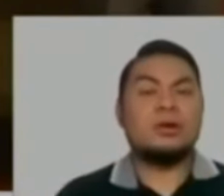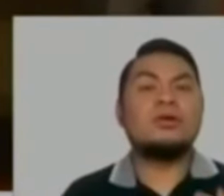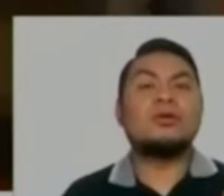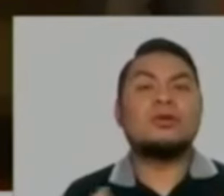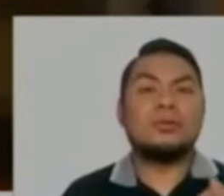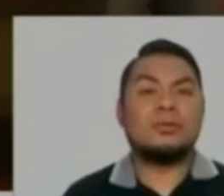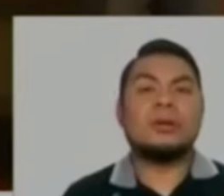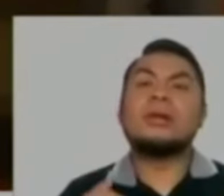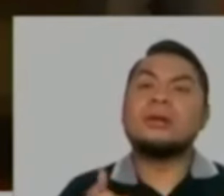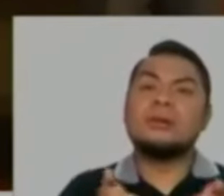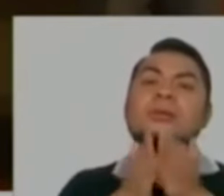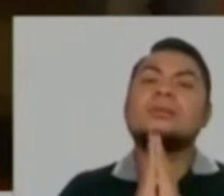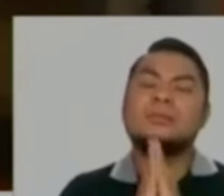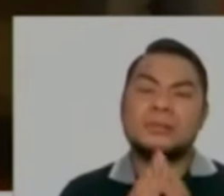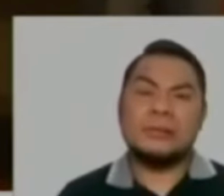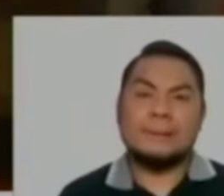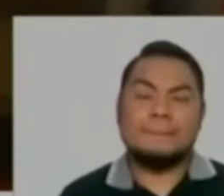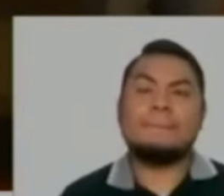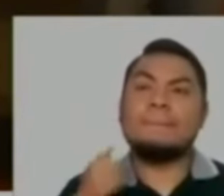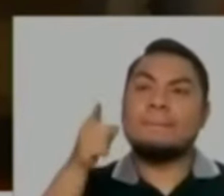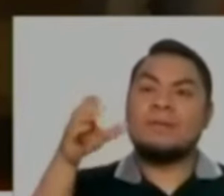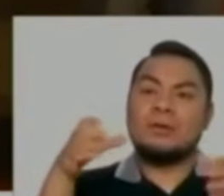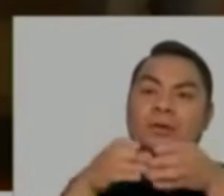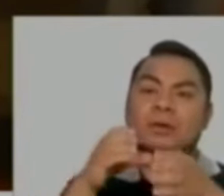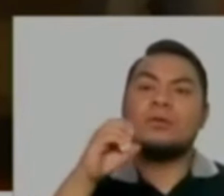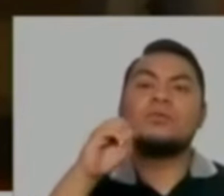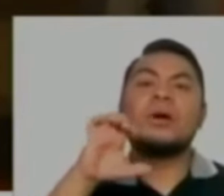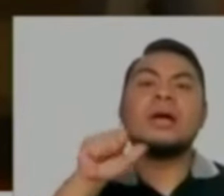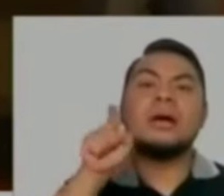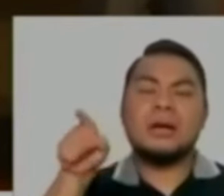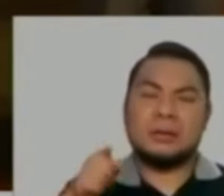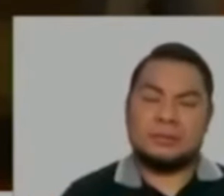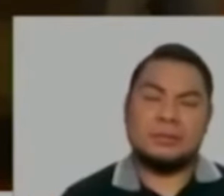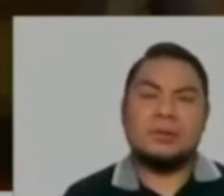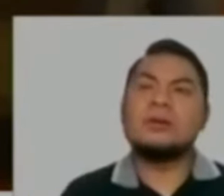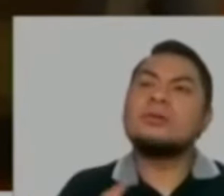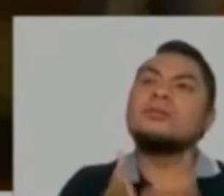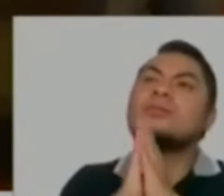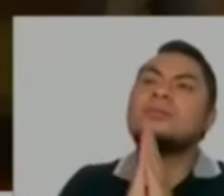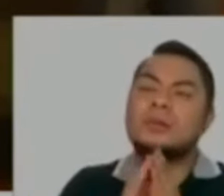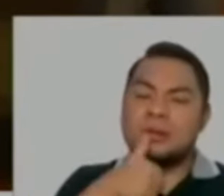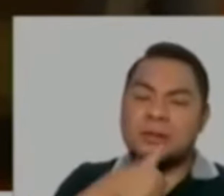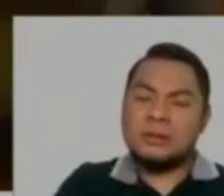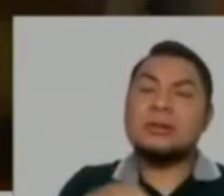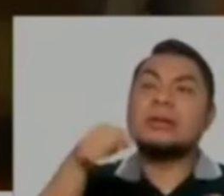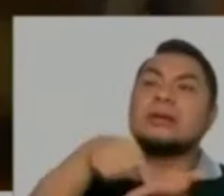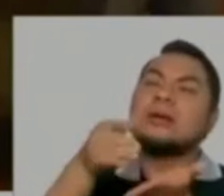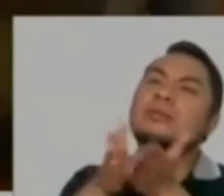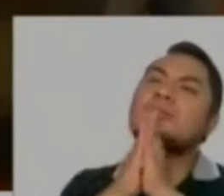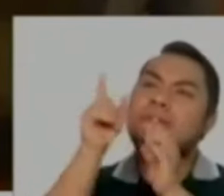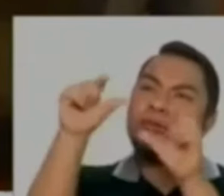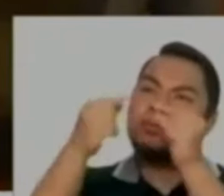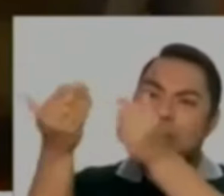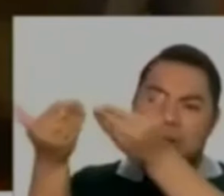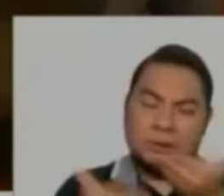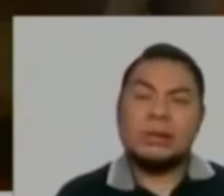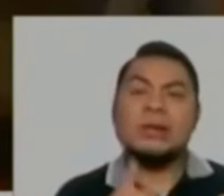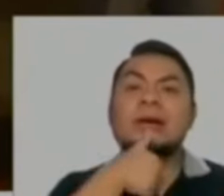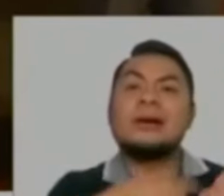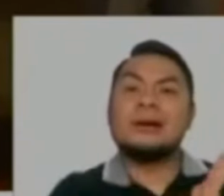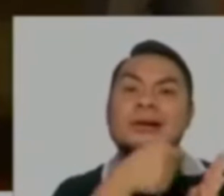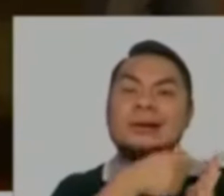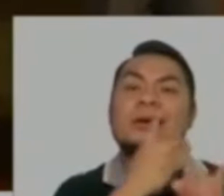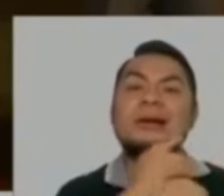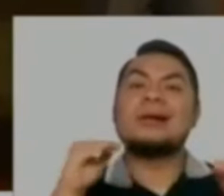ha solicitado ante la OEA la activación y la aplicación de la Carta